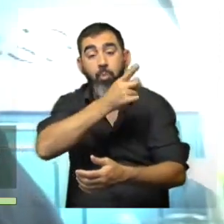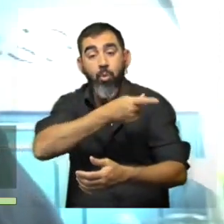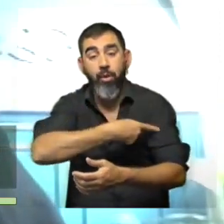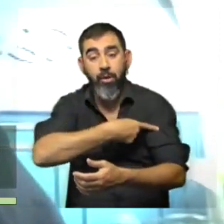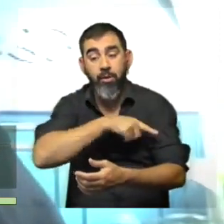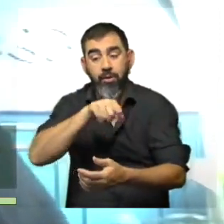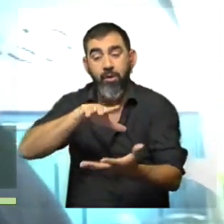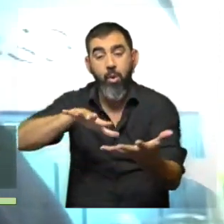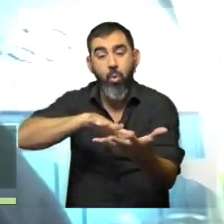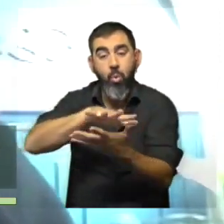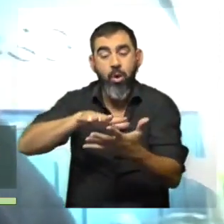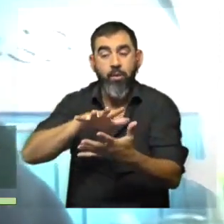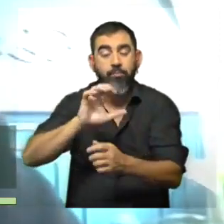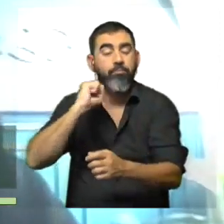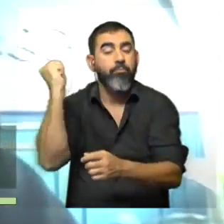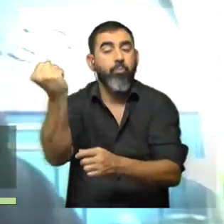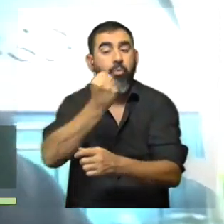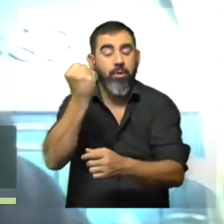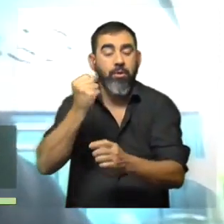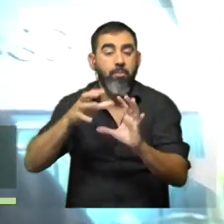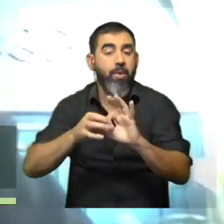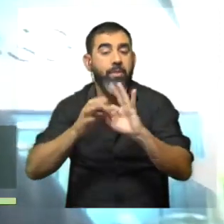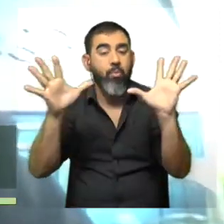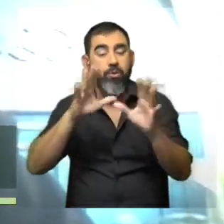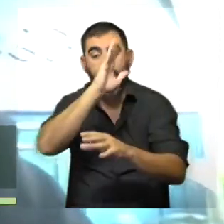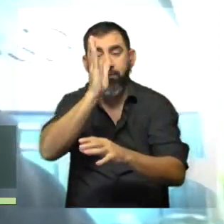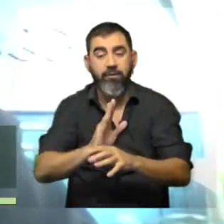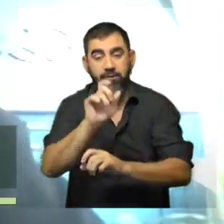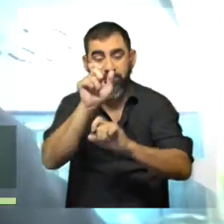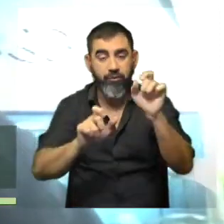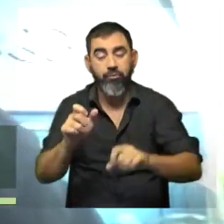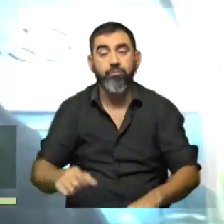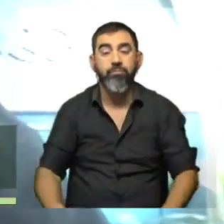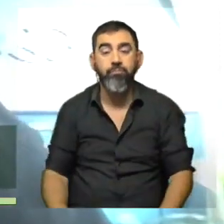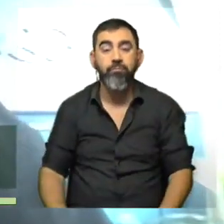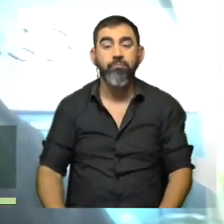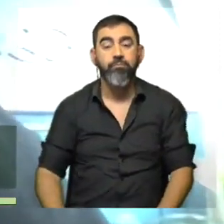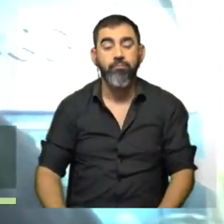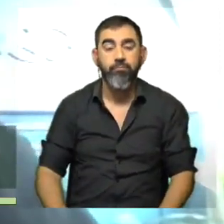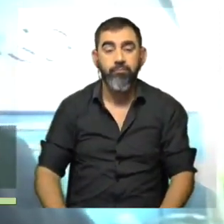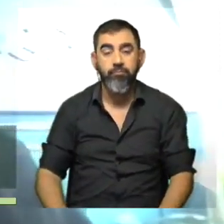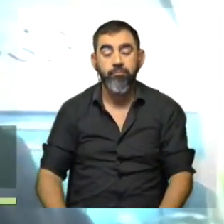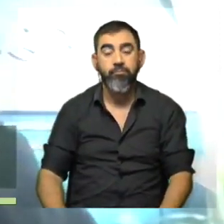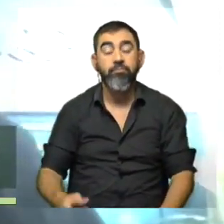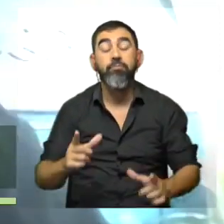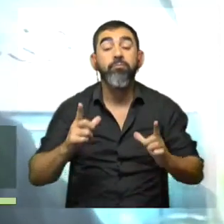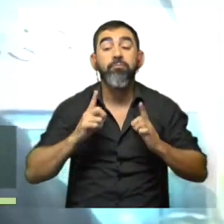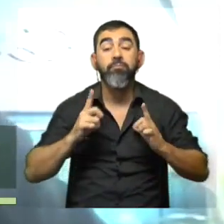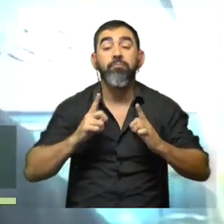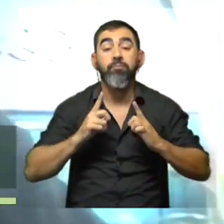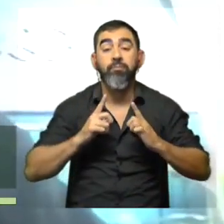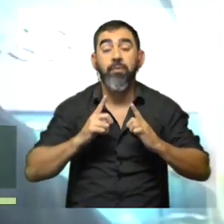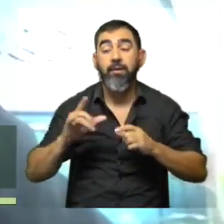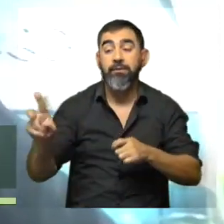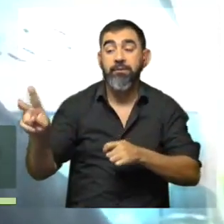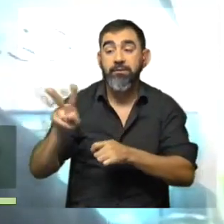un un sitio simbólico para nosotros brasileños Entonces nos expectativa que las